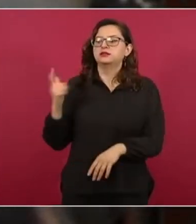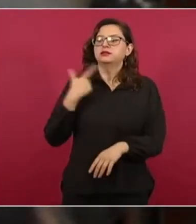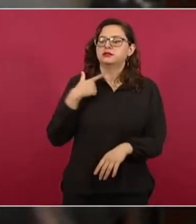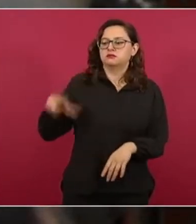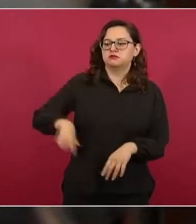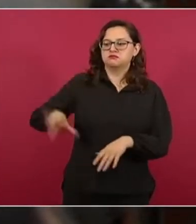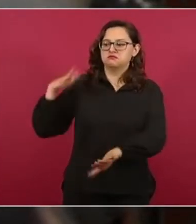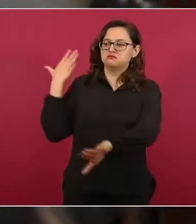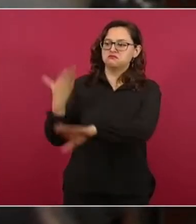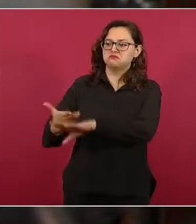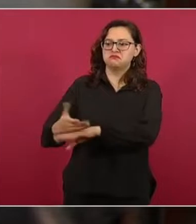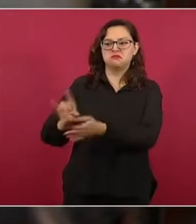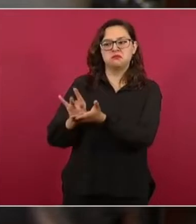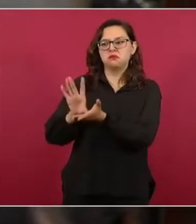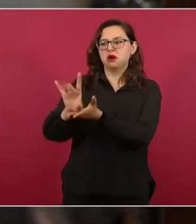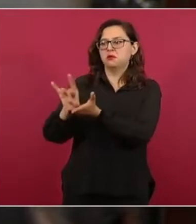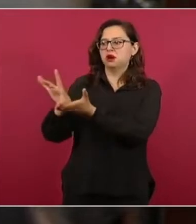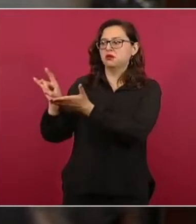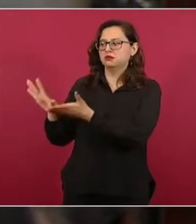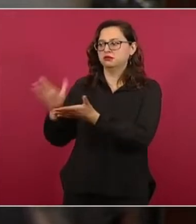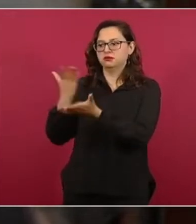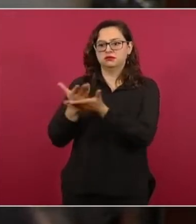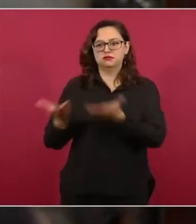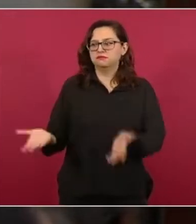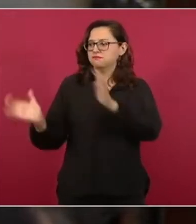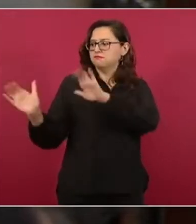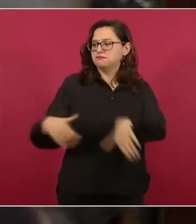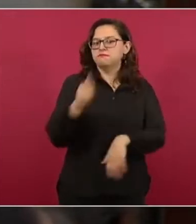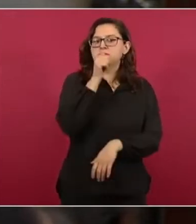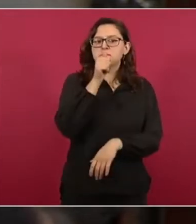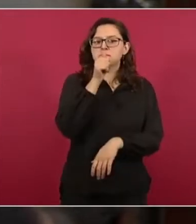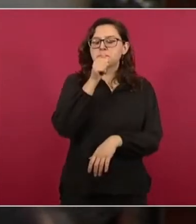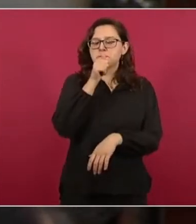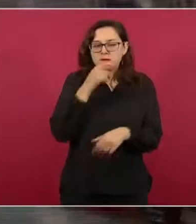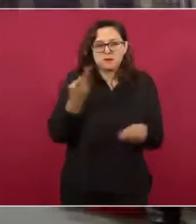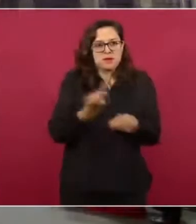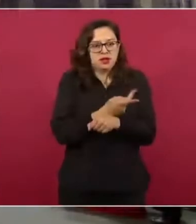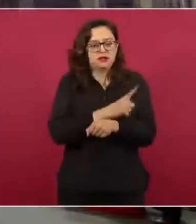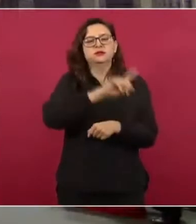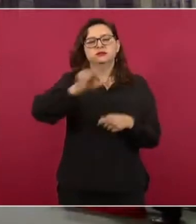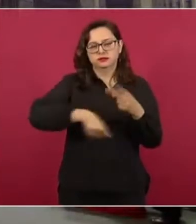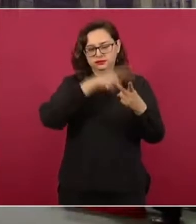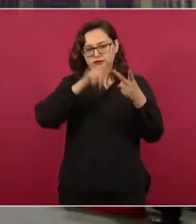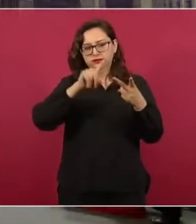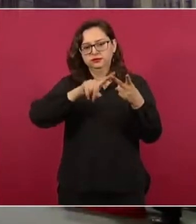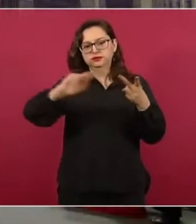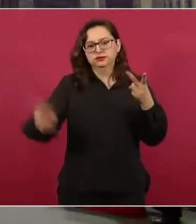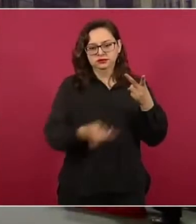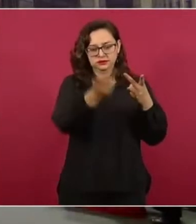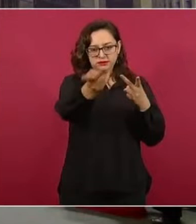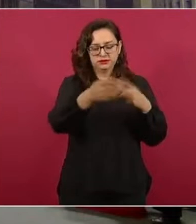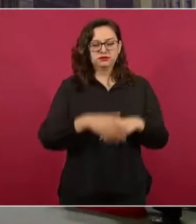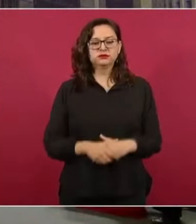que siguen esperando que se les resuelva su situación, presidente? Y si me permite, una segunda pregunta. Bueno,